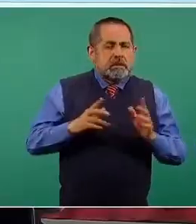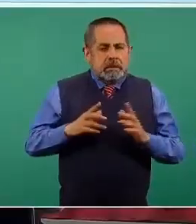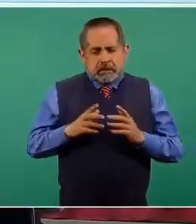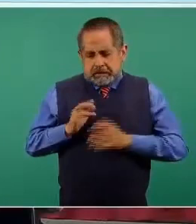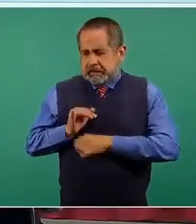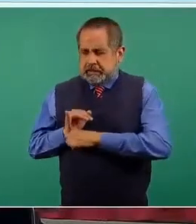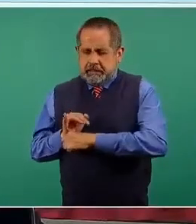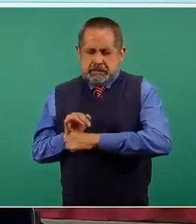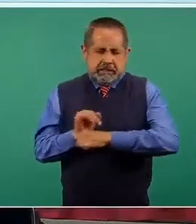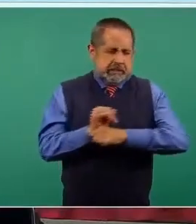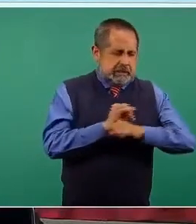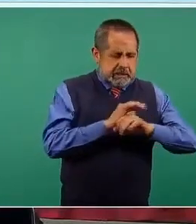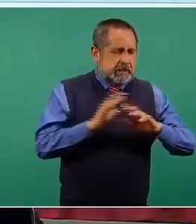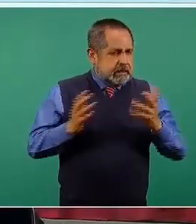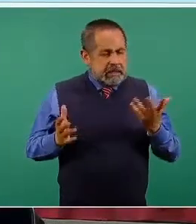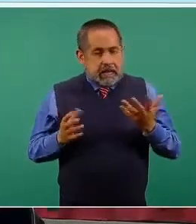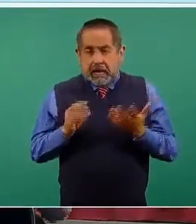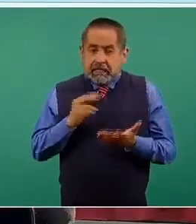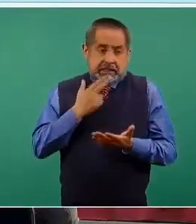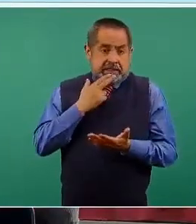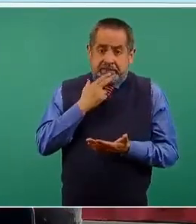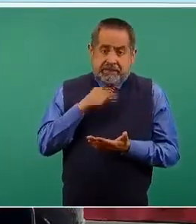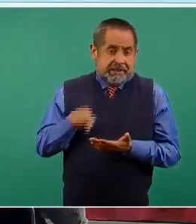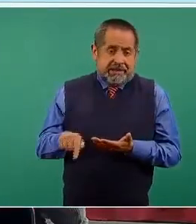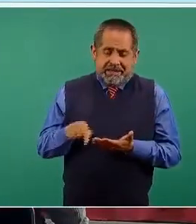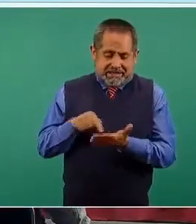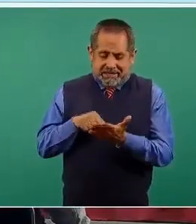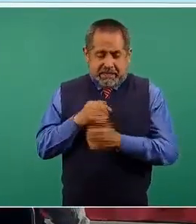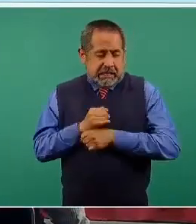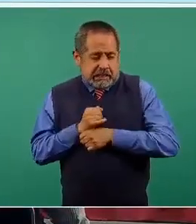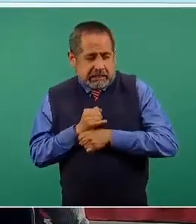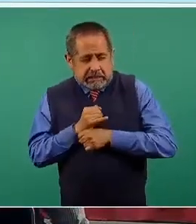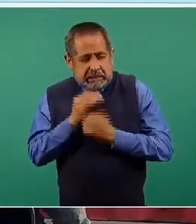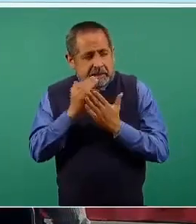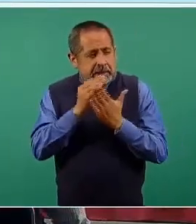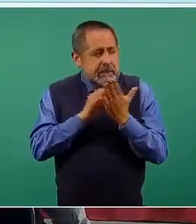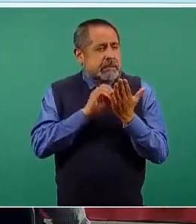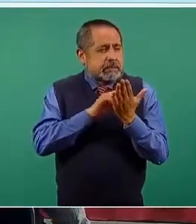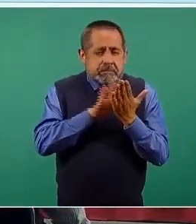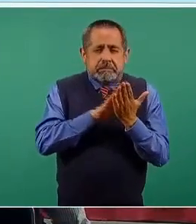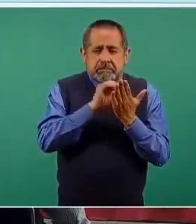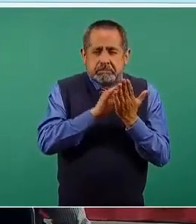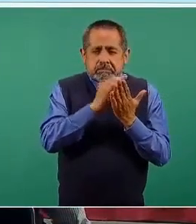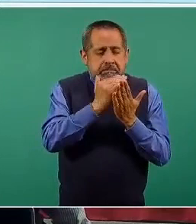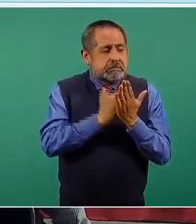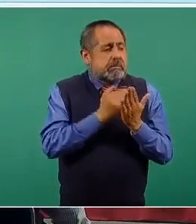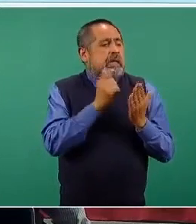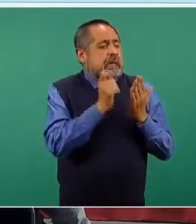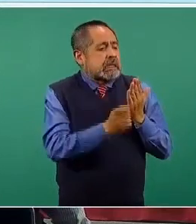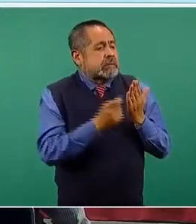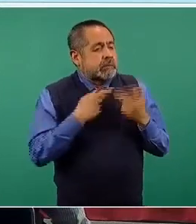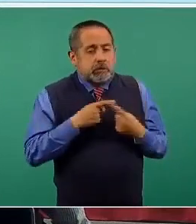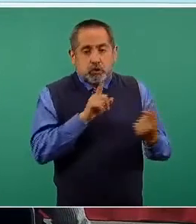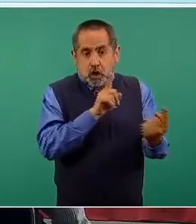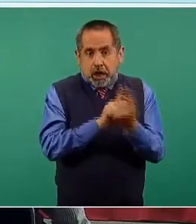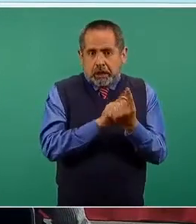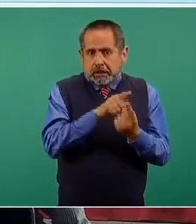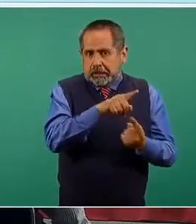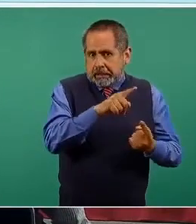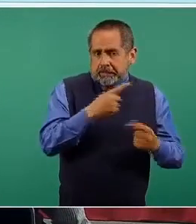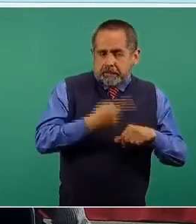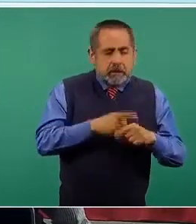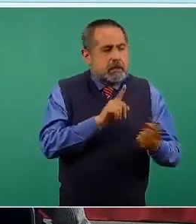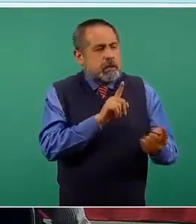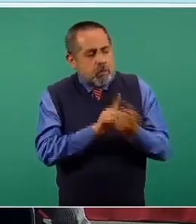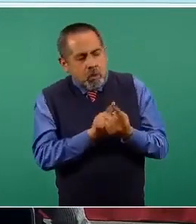estudio epidemiológico, que es la herramienta técnica con la cual un paciente al acudir a un servicio de salud